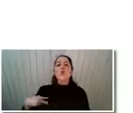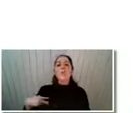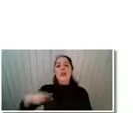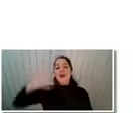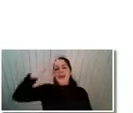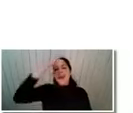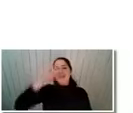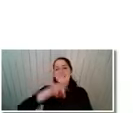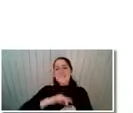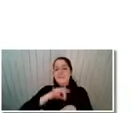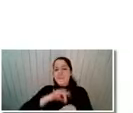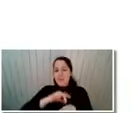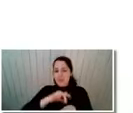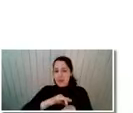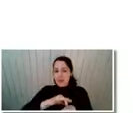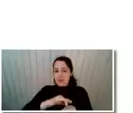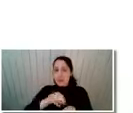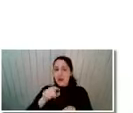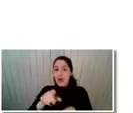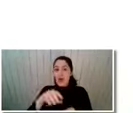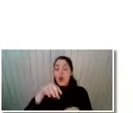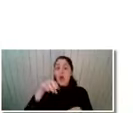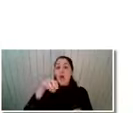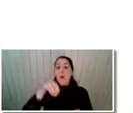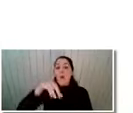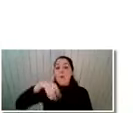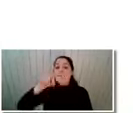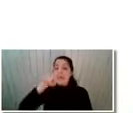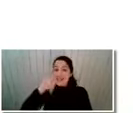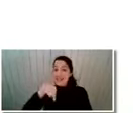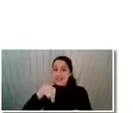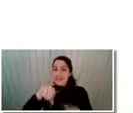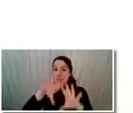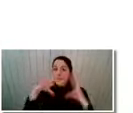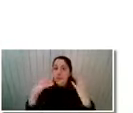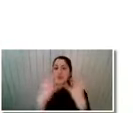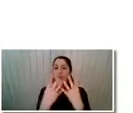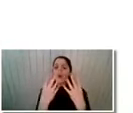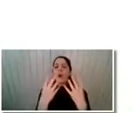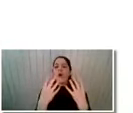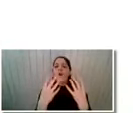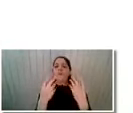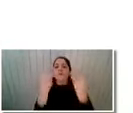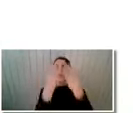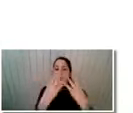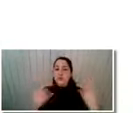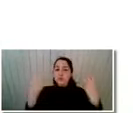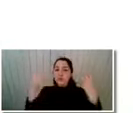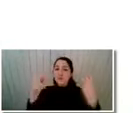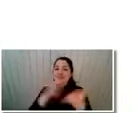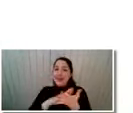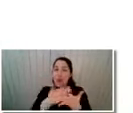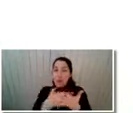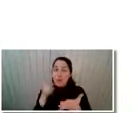Organización Mundial de la OMS. Y esta enfermedad es la producida por el virus